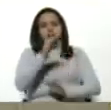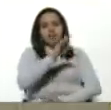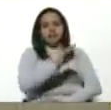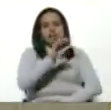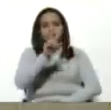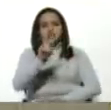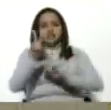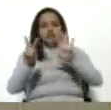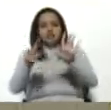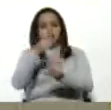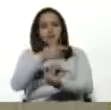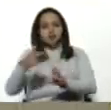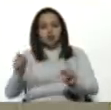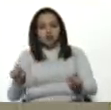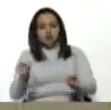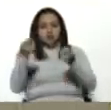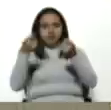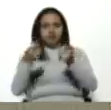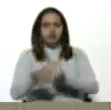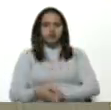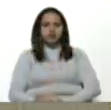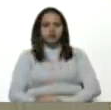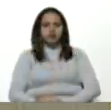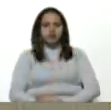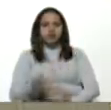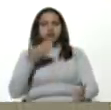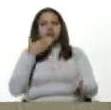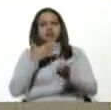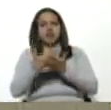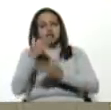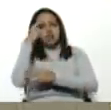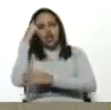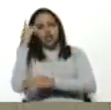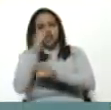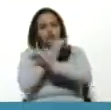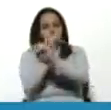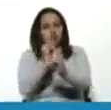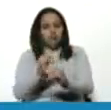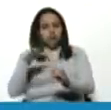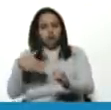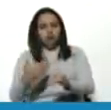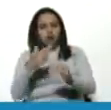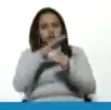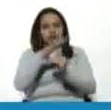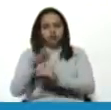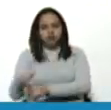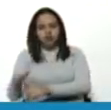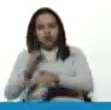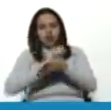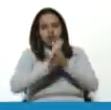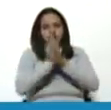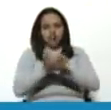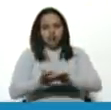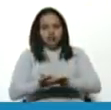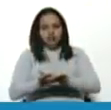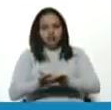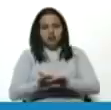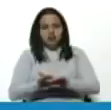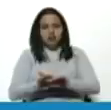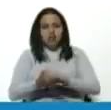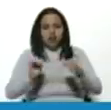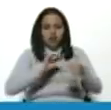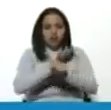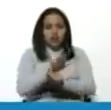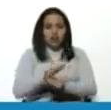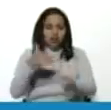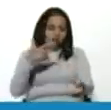1.327 pacientes recuperados que afortunada y felizmente superaron el COVID-19. Y con el plasma de estos